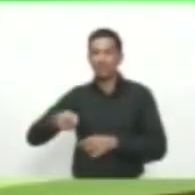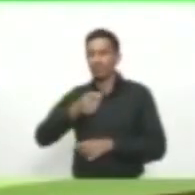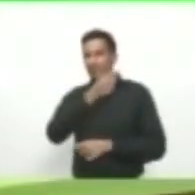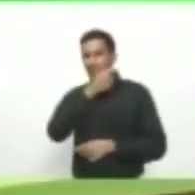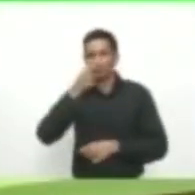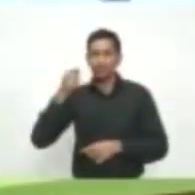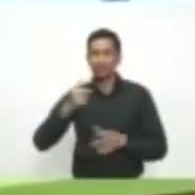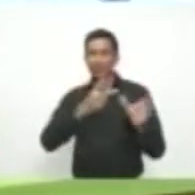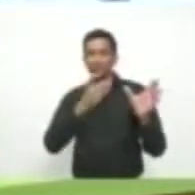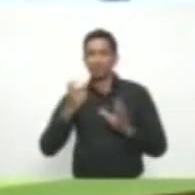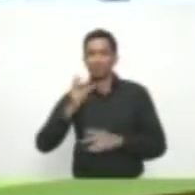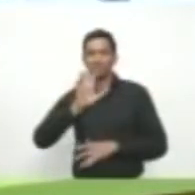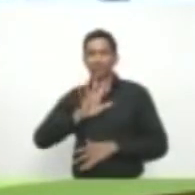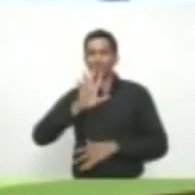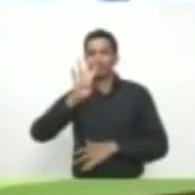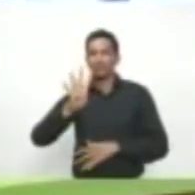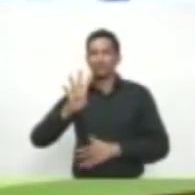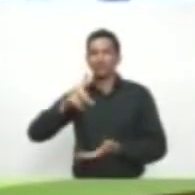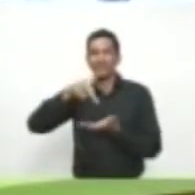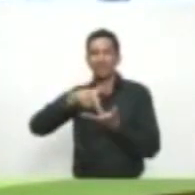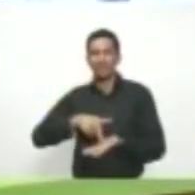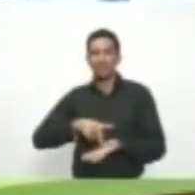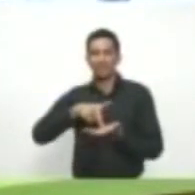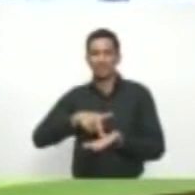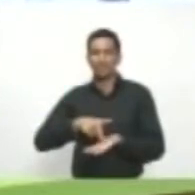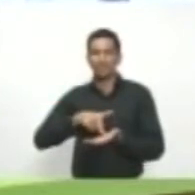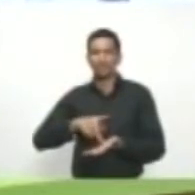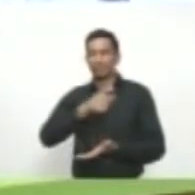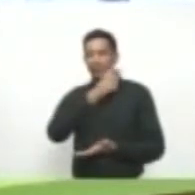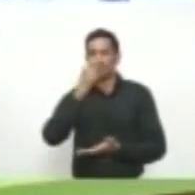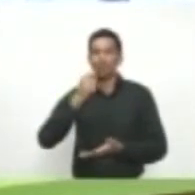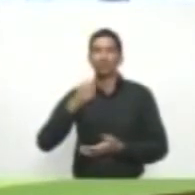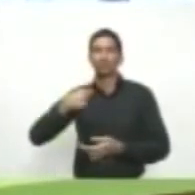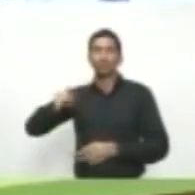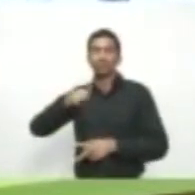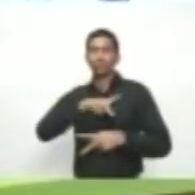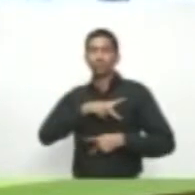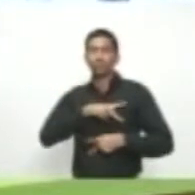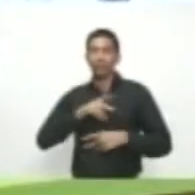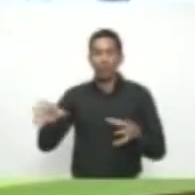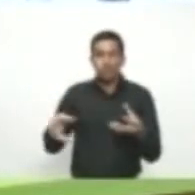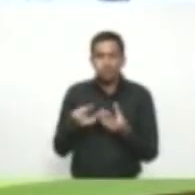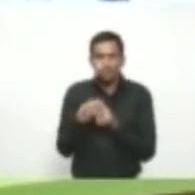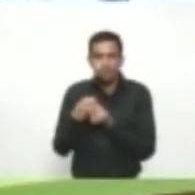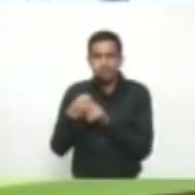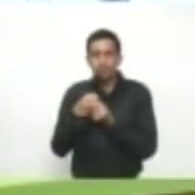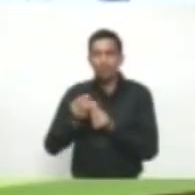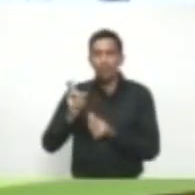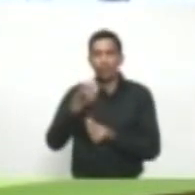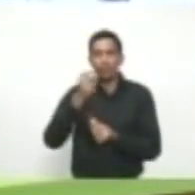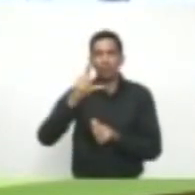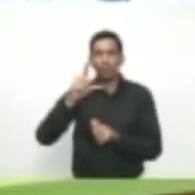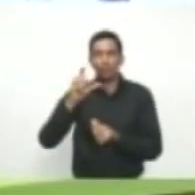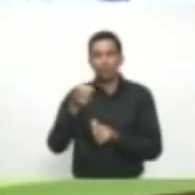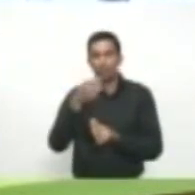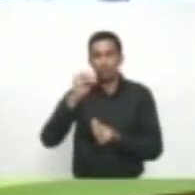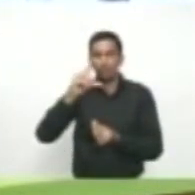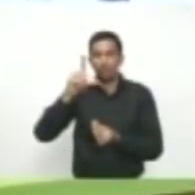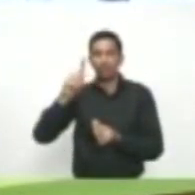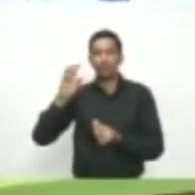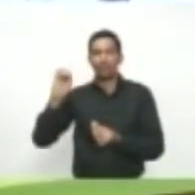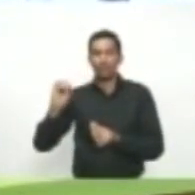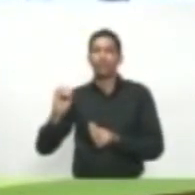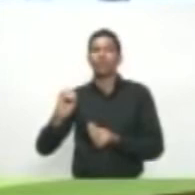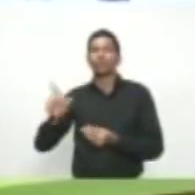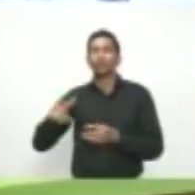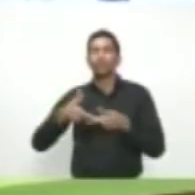de cocaína de alta pureza de propiedad del Clan del Golfo. La droga estaba camuflada en un embarque de partes automotriz que